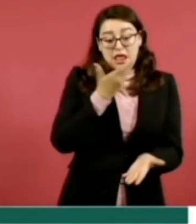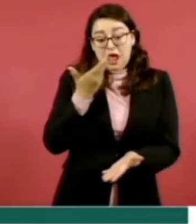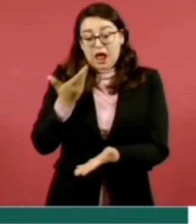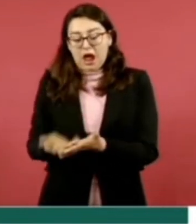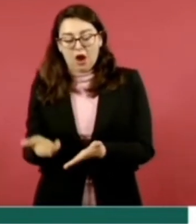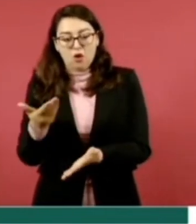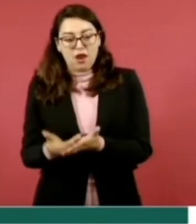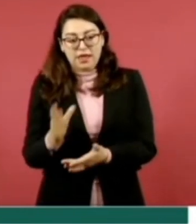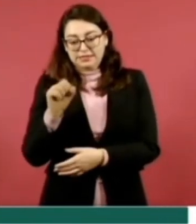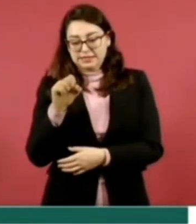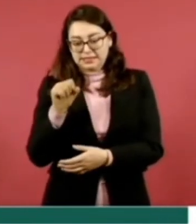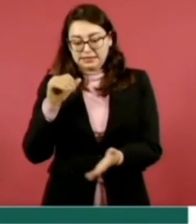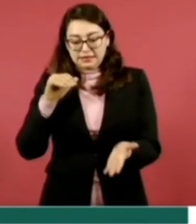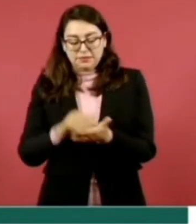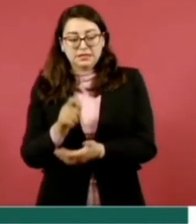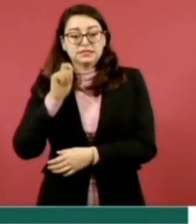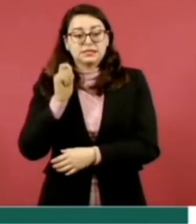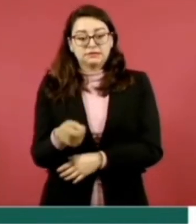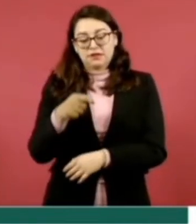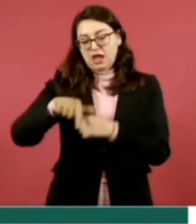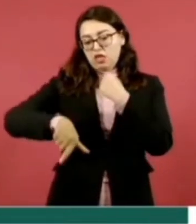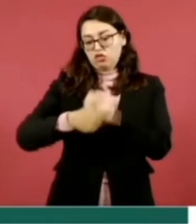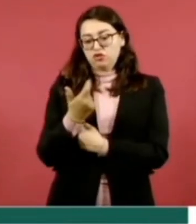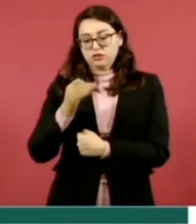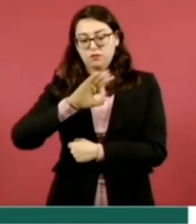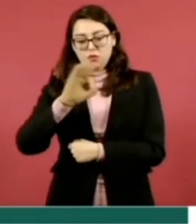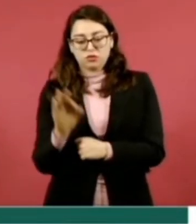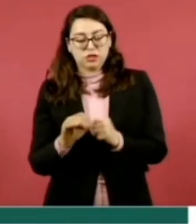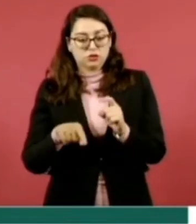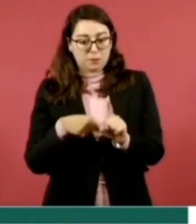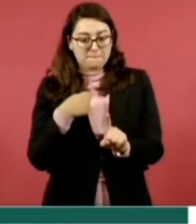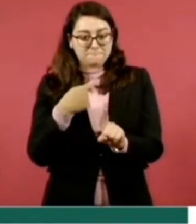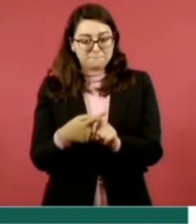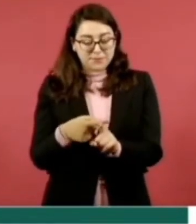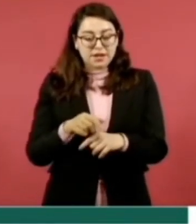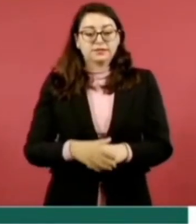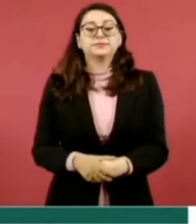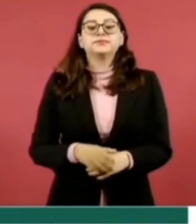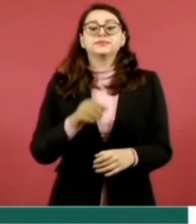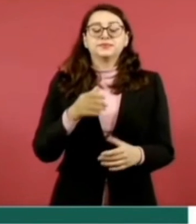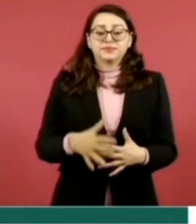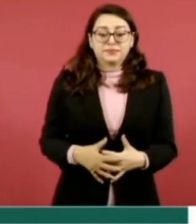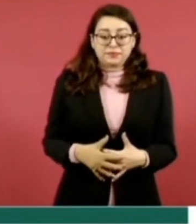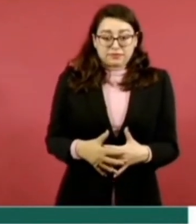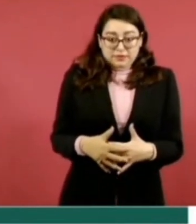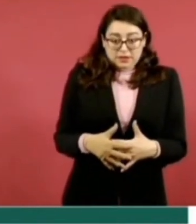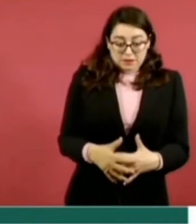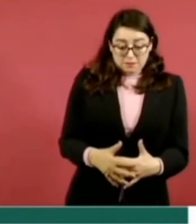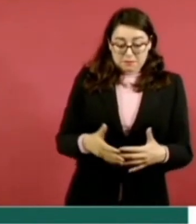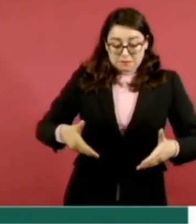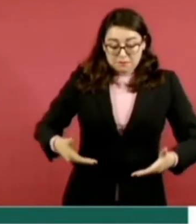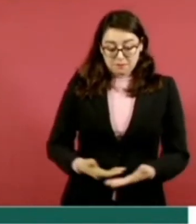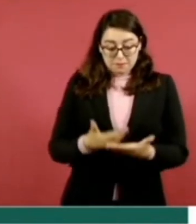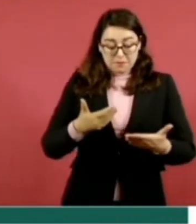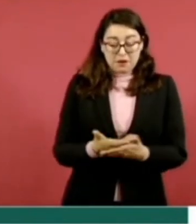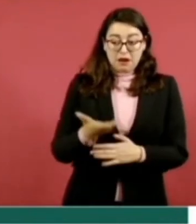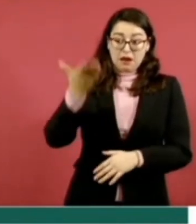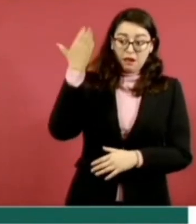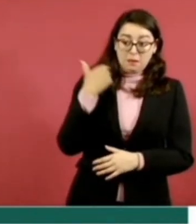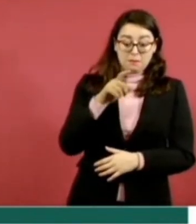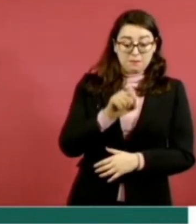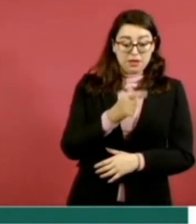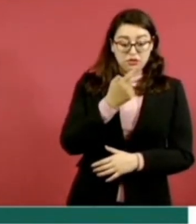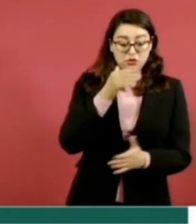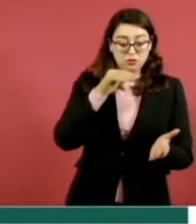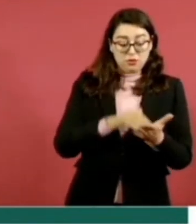del 12% en el número de cirugías realizadas. También el número de partos ha crecido de